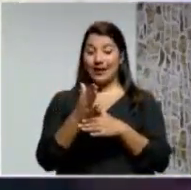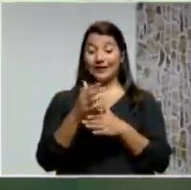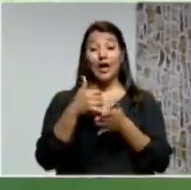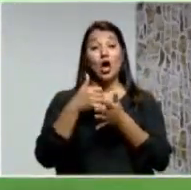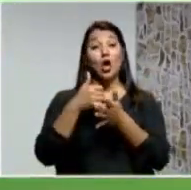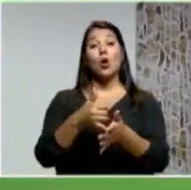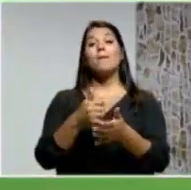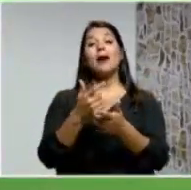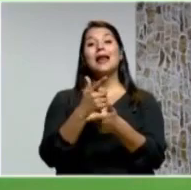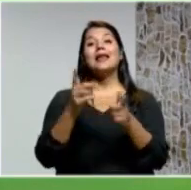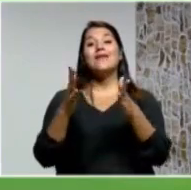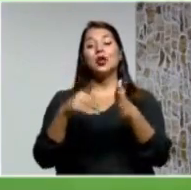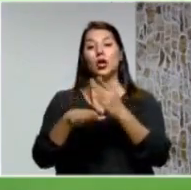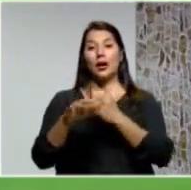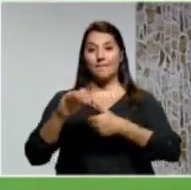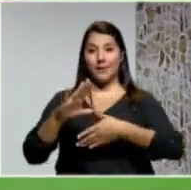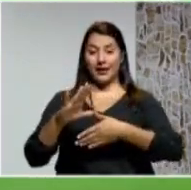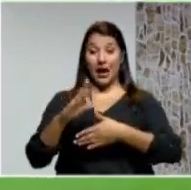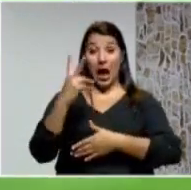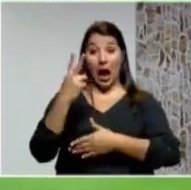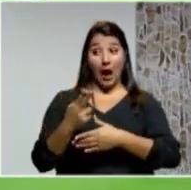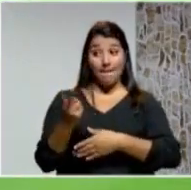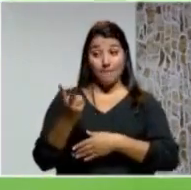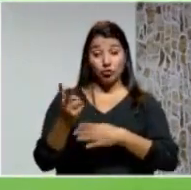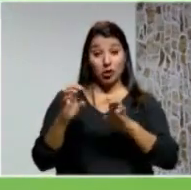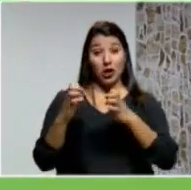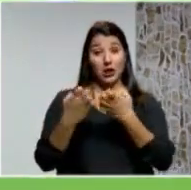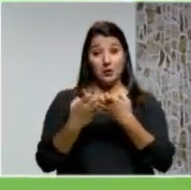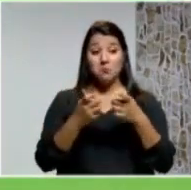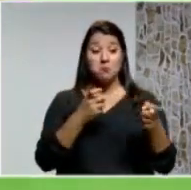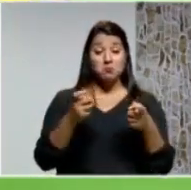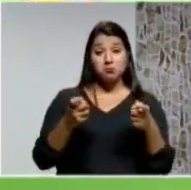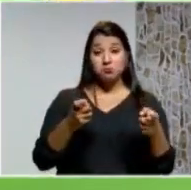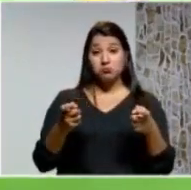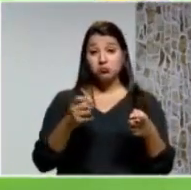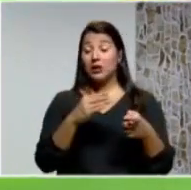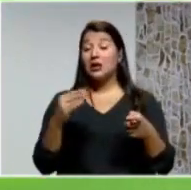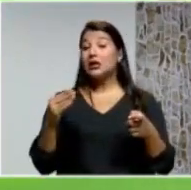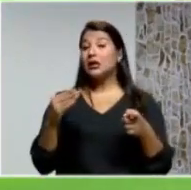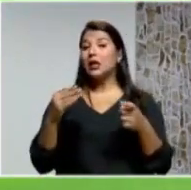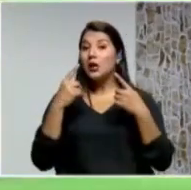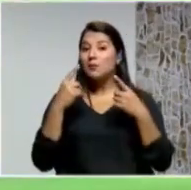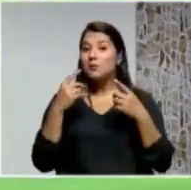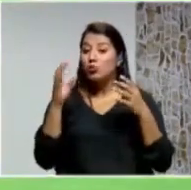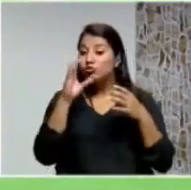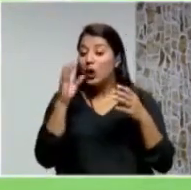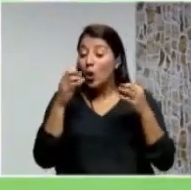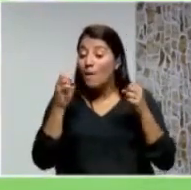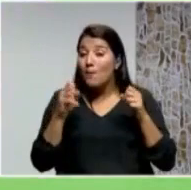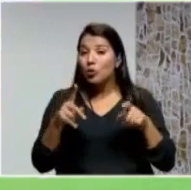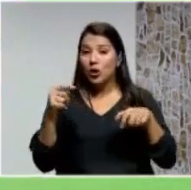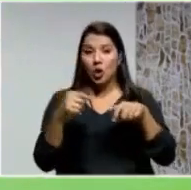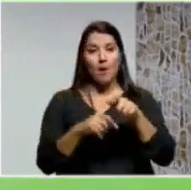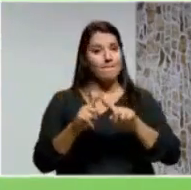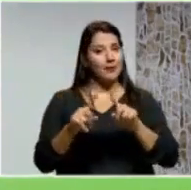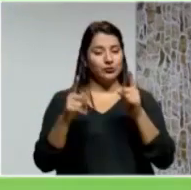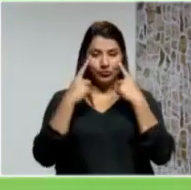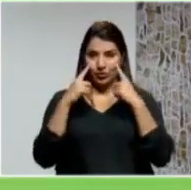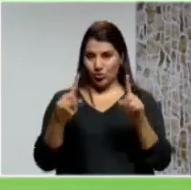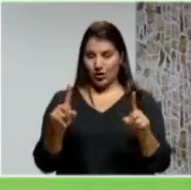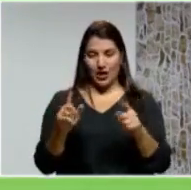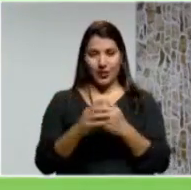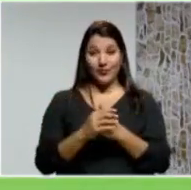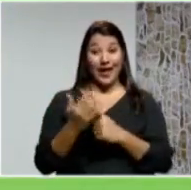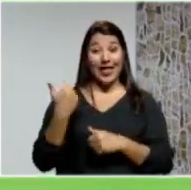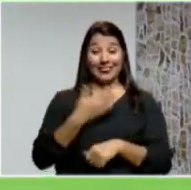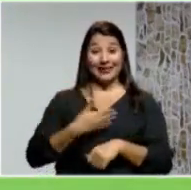Copa Libertadores de América. Ambos equipos manejaron las acciones y generaron las opciones, pero las anotaciones no llegaron. El